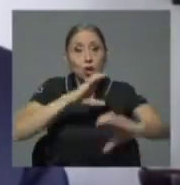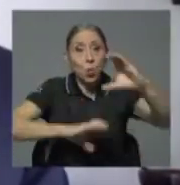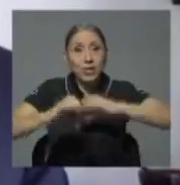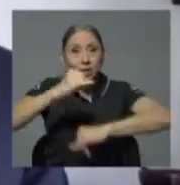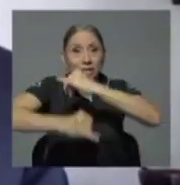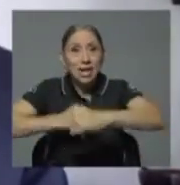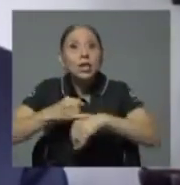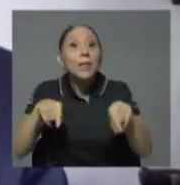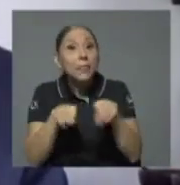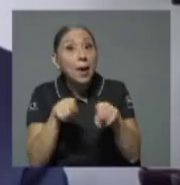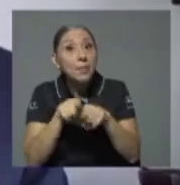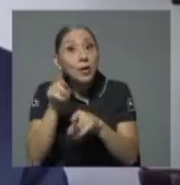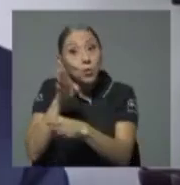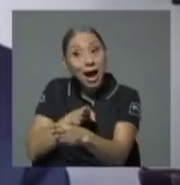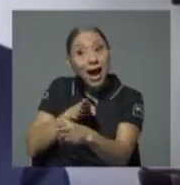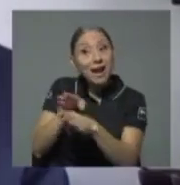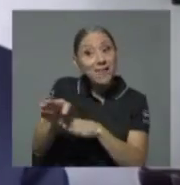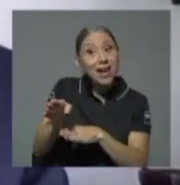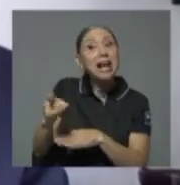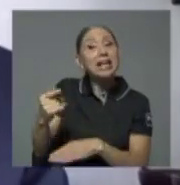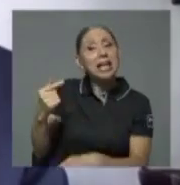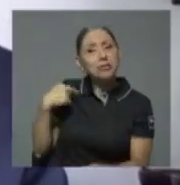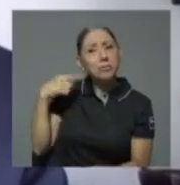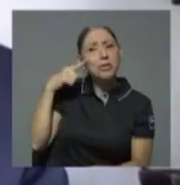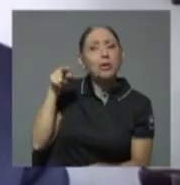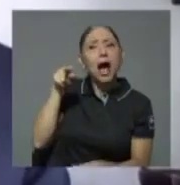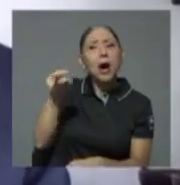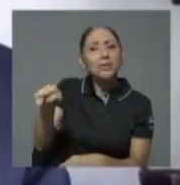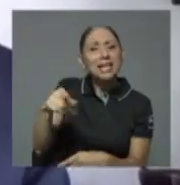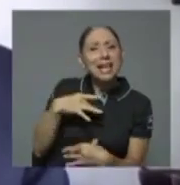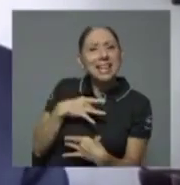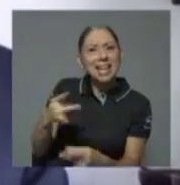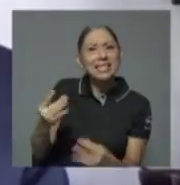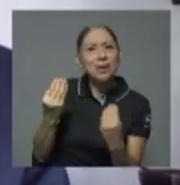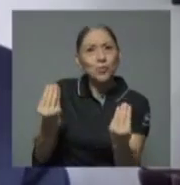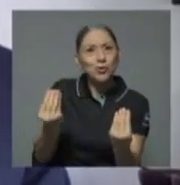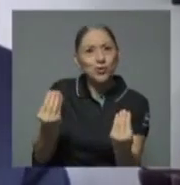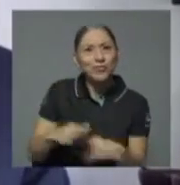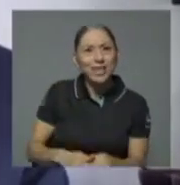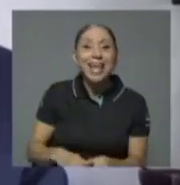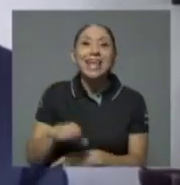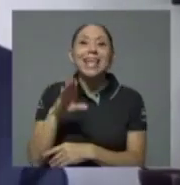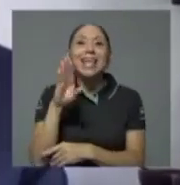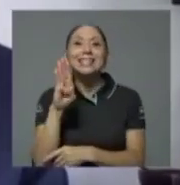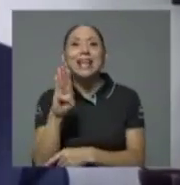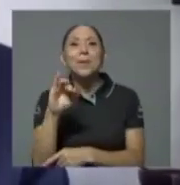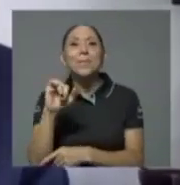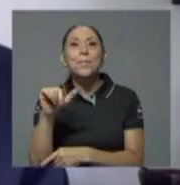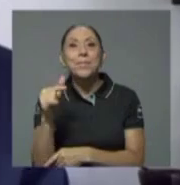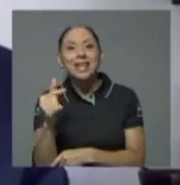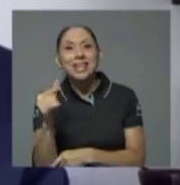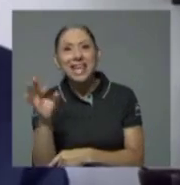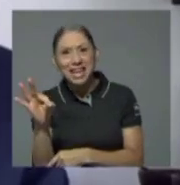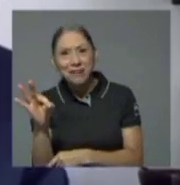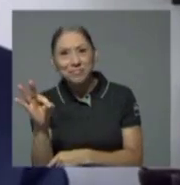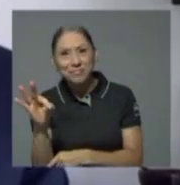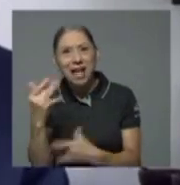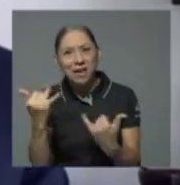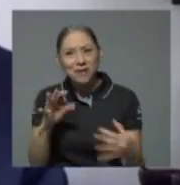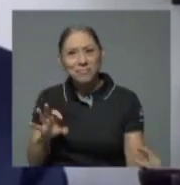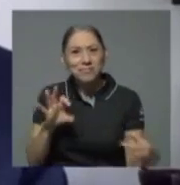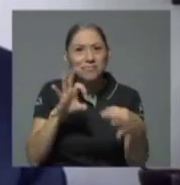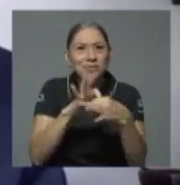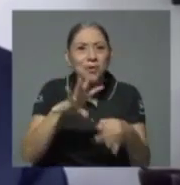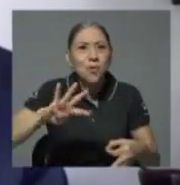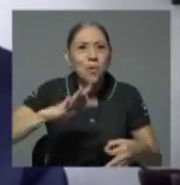una carrera que a usted le interesaría mucho, que es el Big Data, a propósito de la cuarta revolución industrial, formando lo que se llama